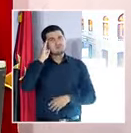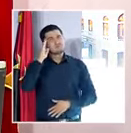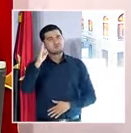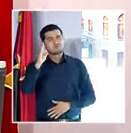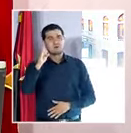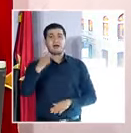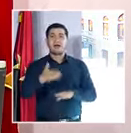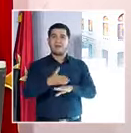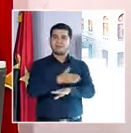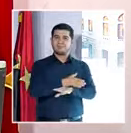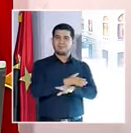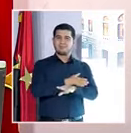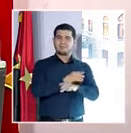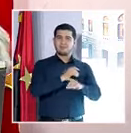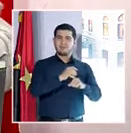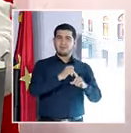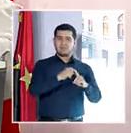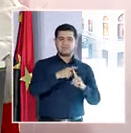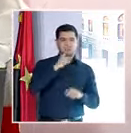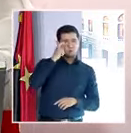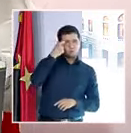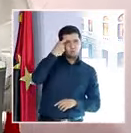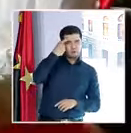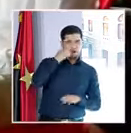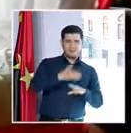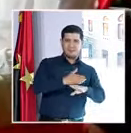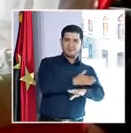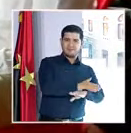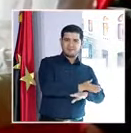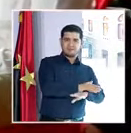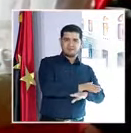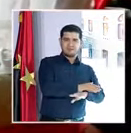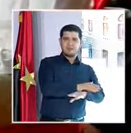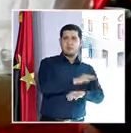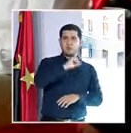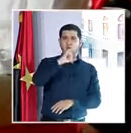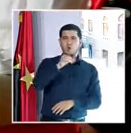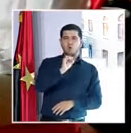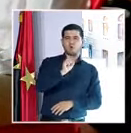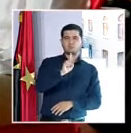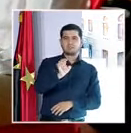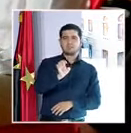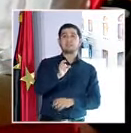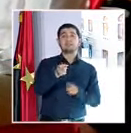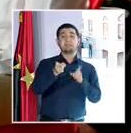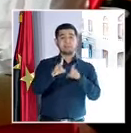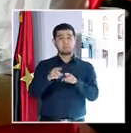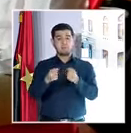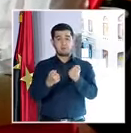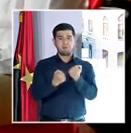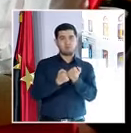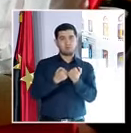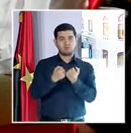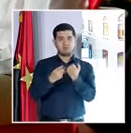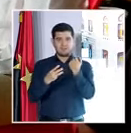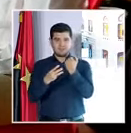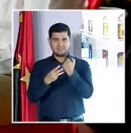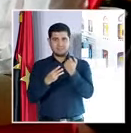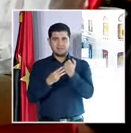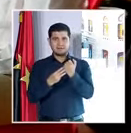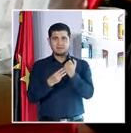su momento a José Antonio Lizarazo en su calidad de director del SENA. Este proyecto de